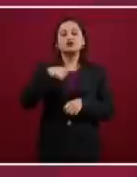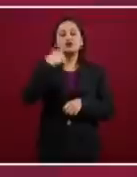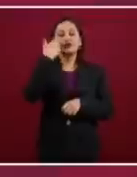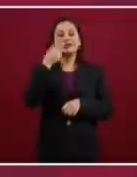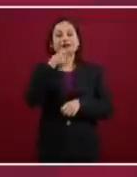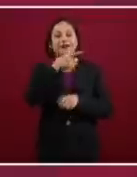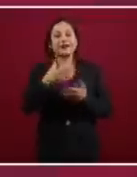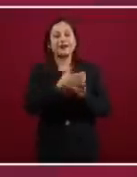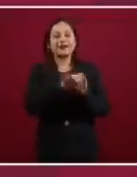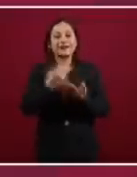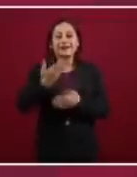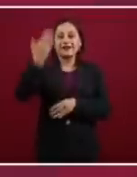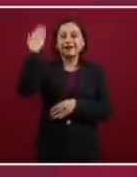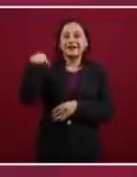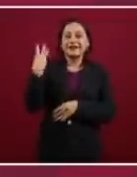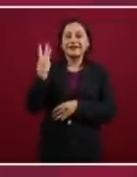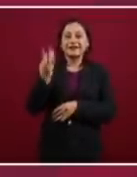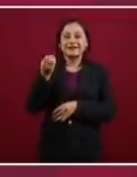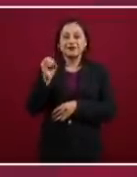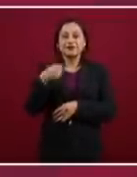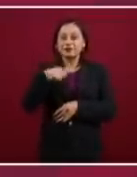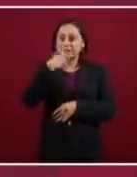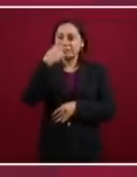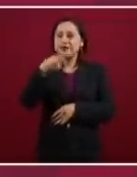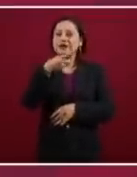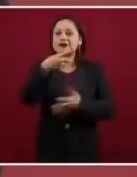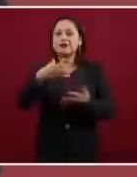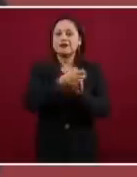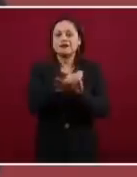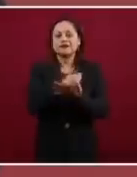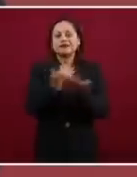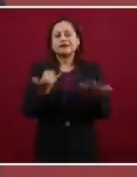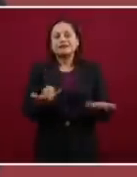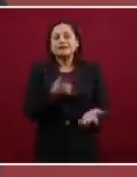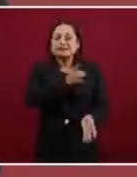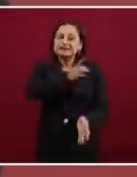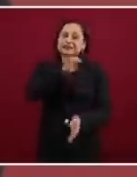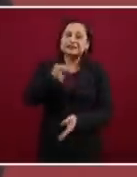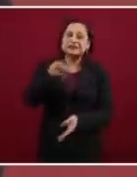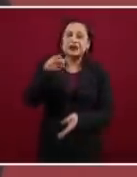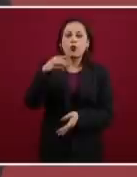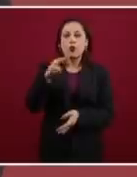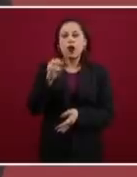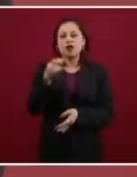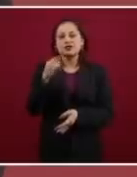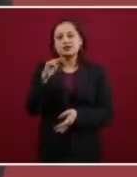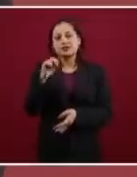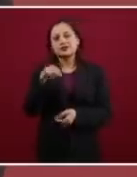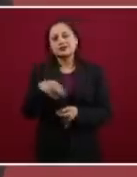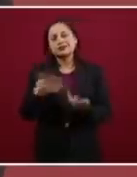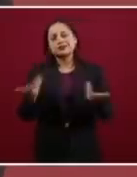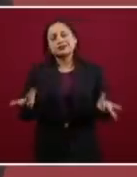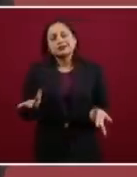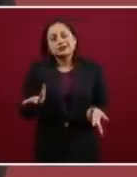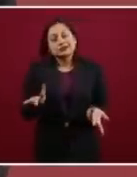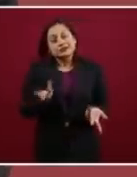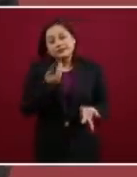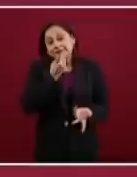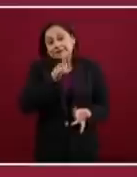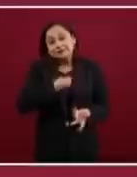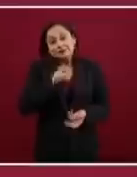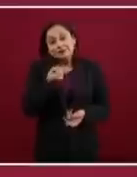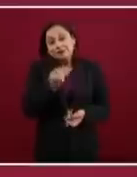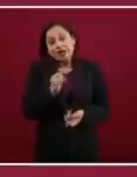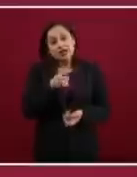3 de octubre lo pronostiqué gano washington merecido así es